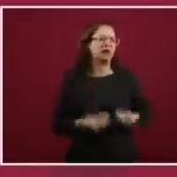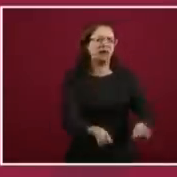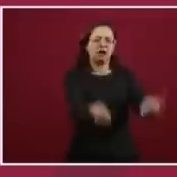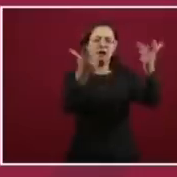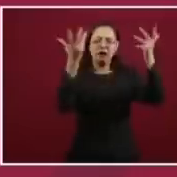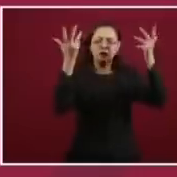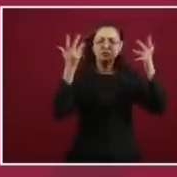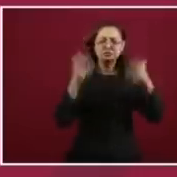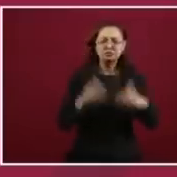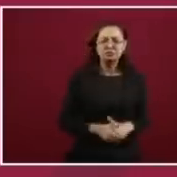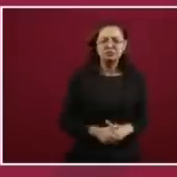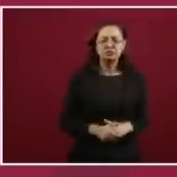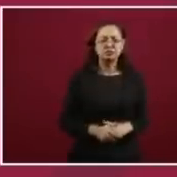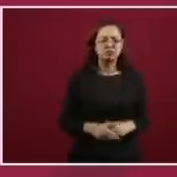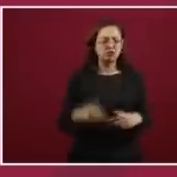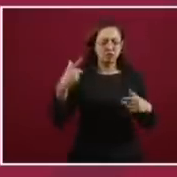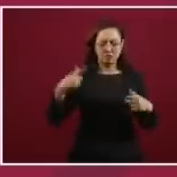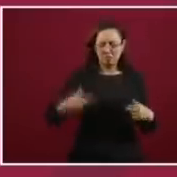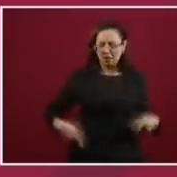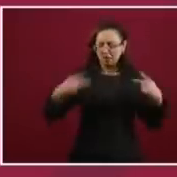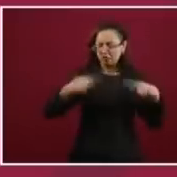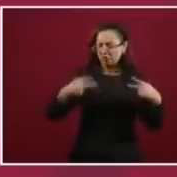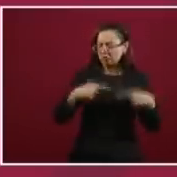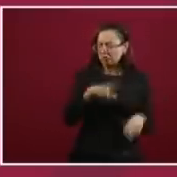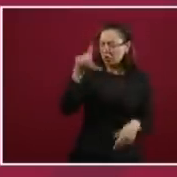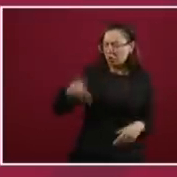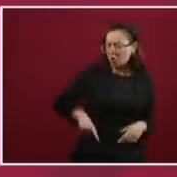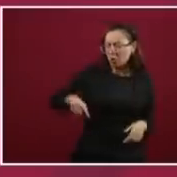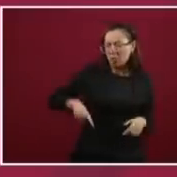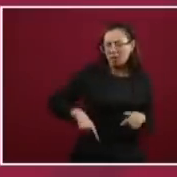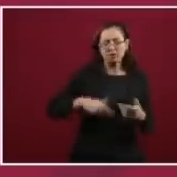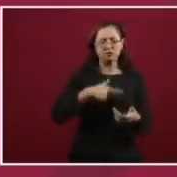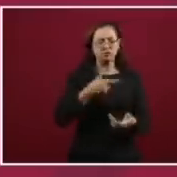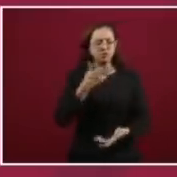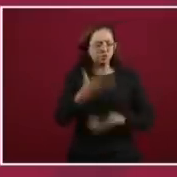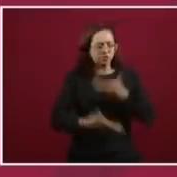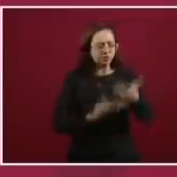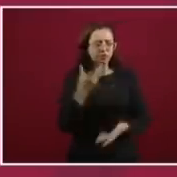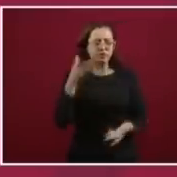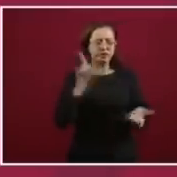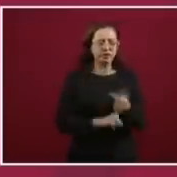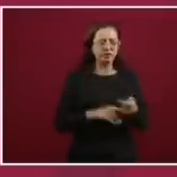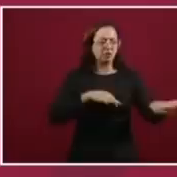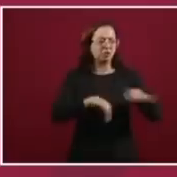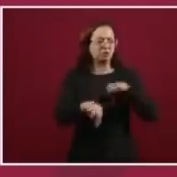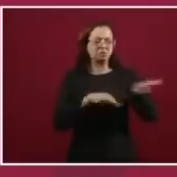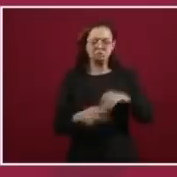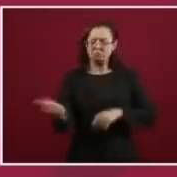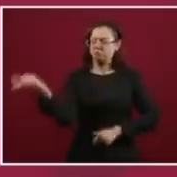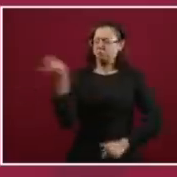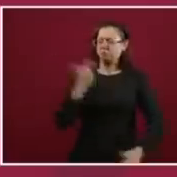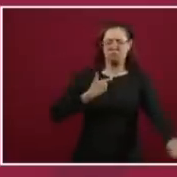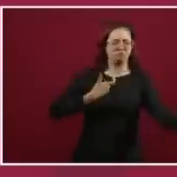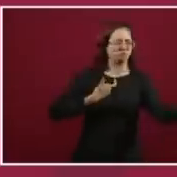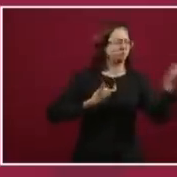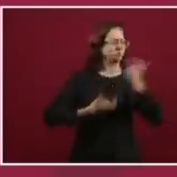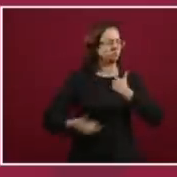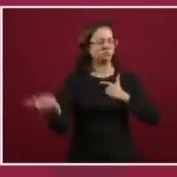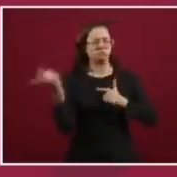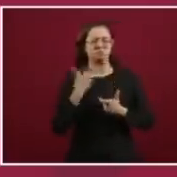si los sueldos de los funcionarios en mexico eran los sueldos